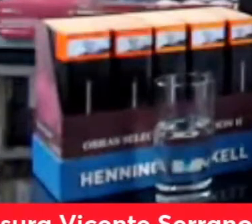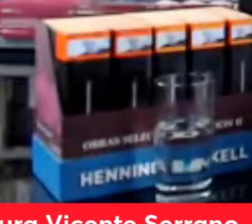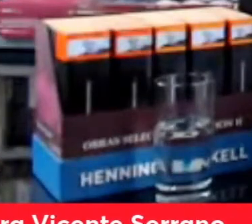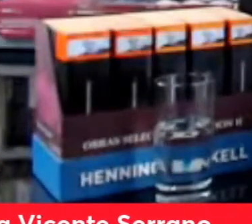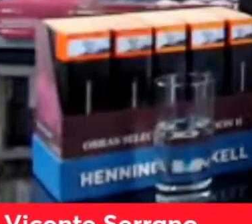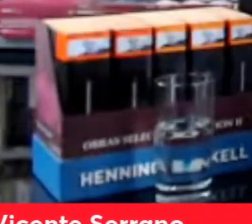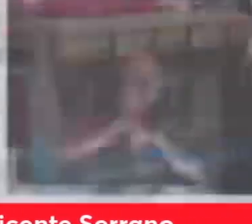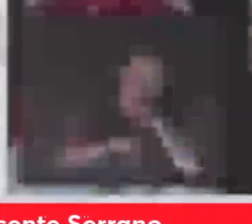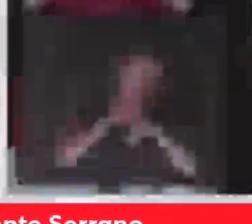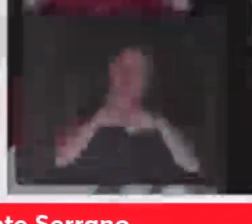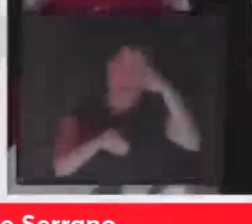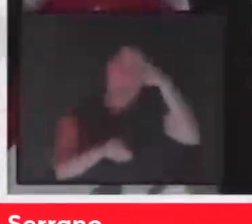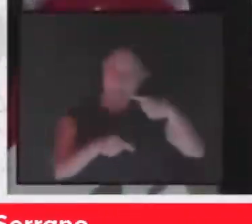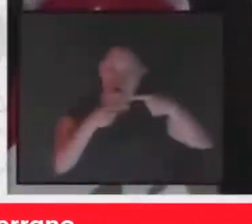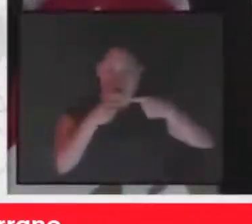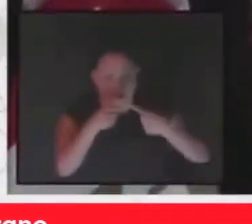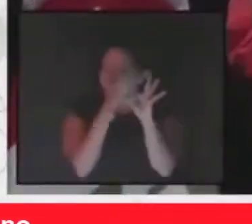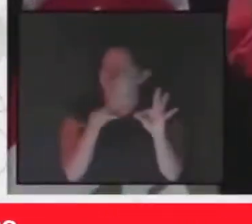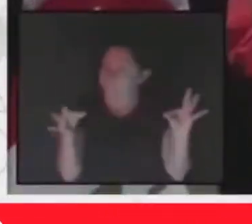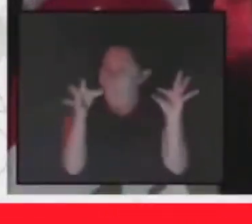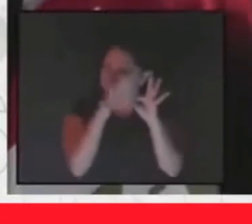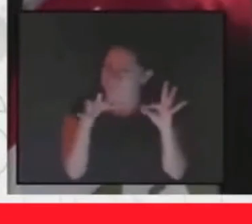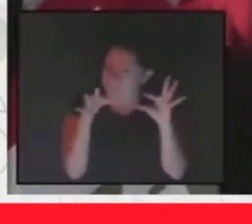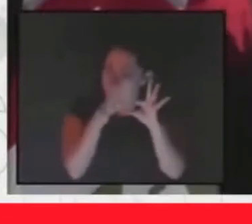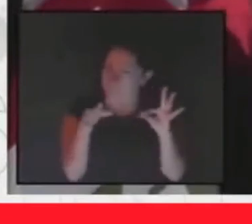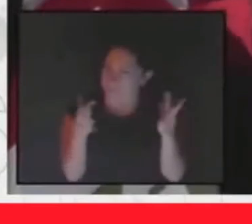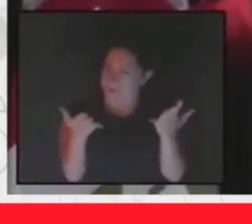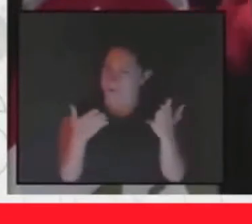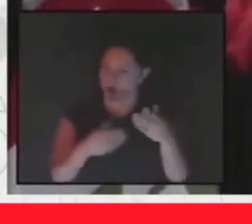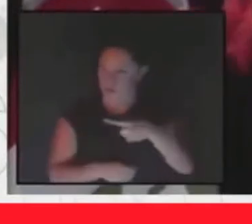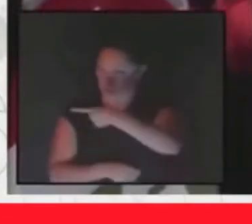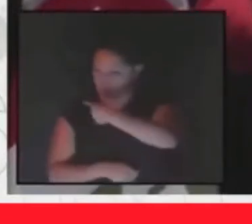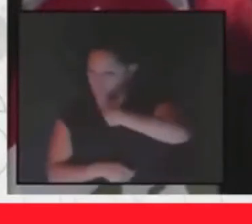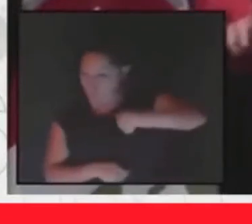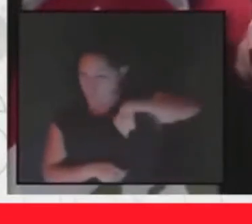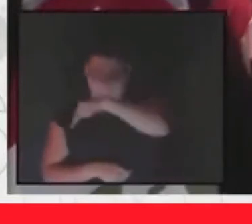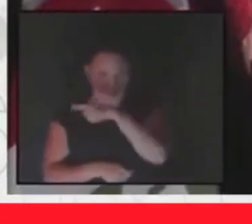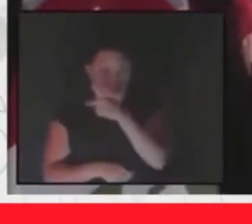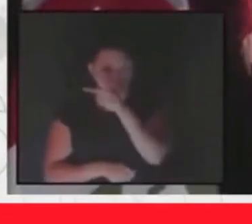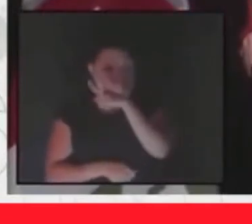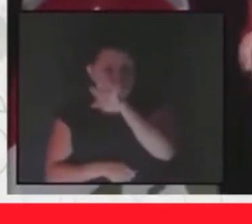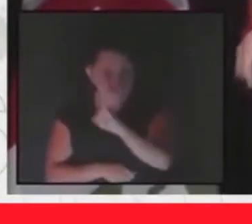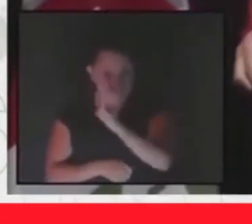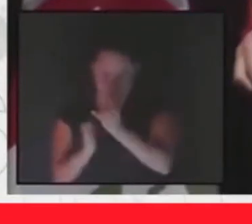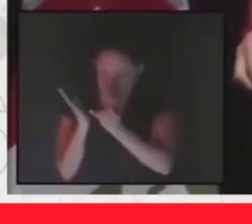casa de estudios. La máxima casa de estudios se fundó el 22 de septiembre de